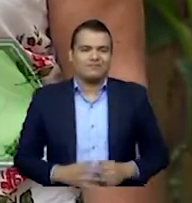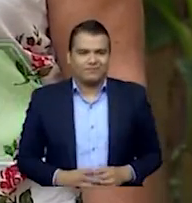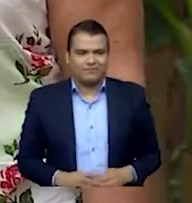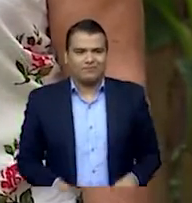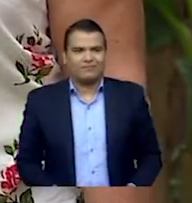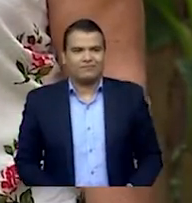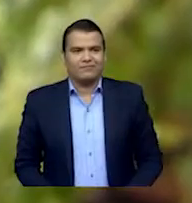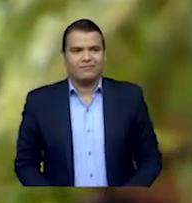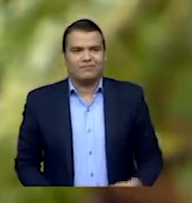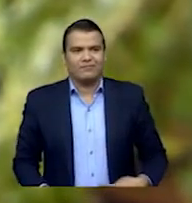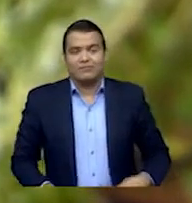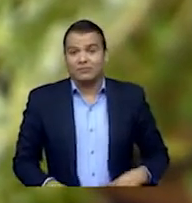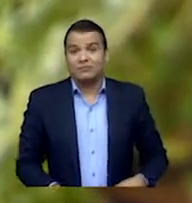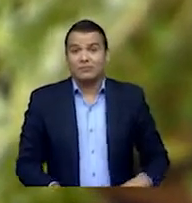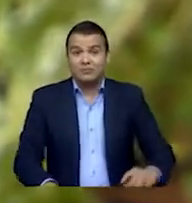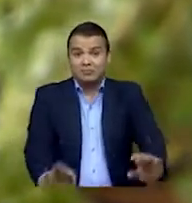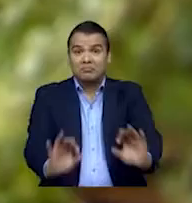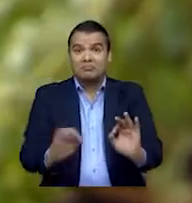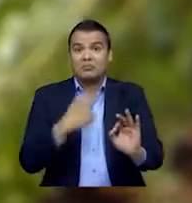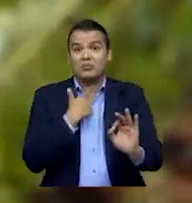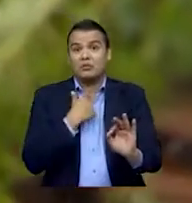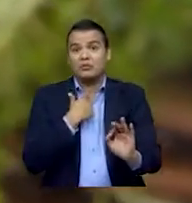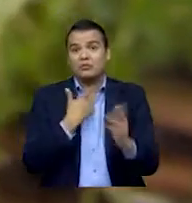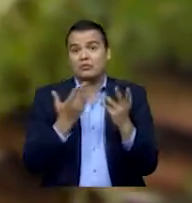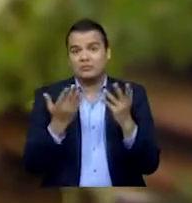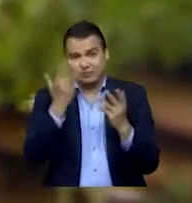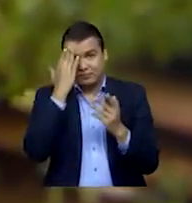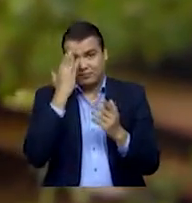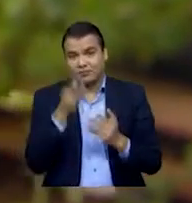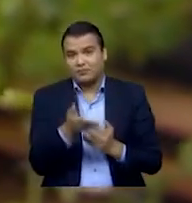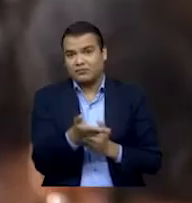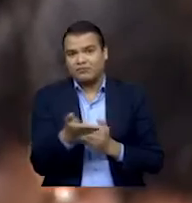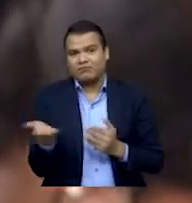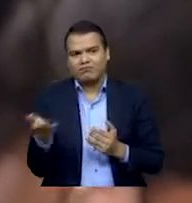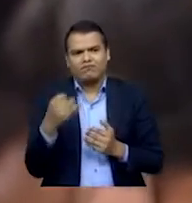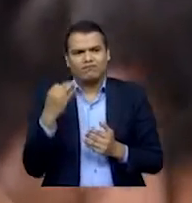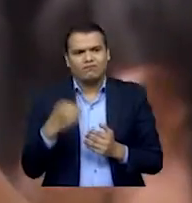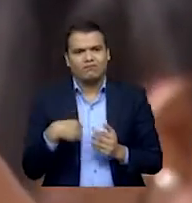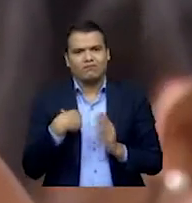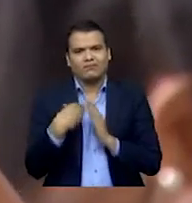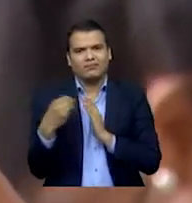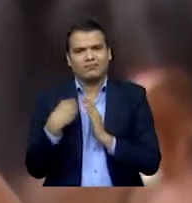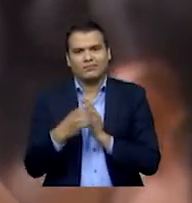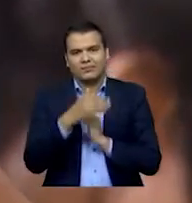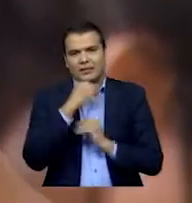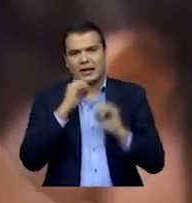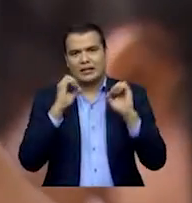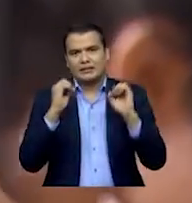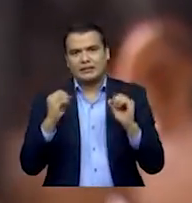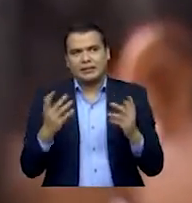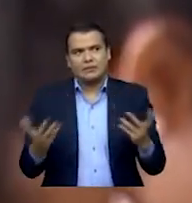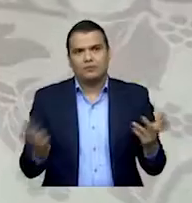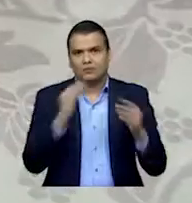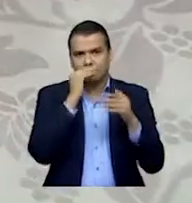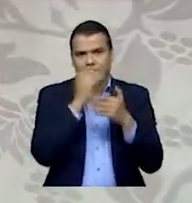trabajos que se le han puesto y ha gustado porque pues como ustedes pueden ver no se puede salir no pueden estar los niños juntos eso